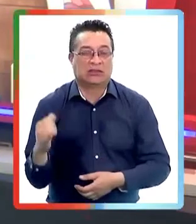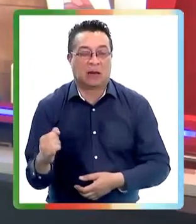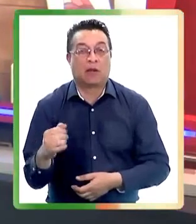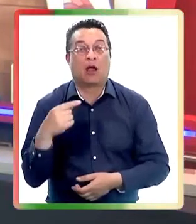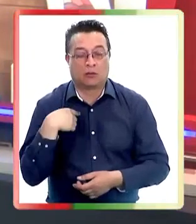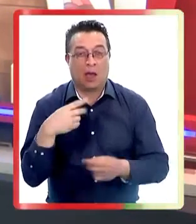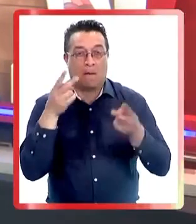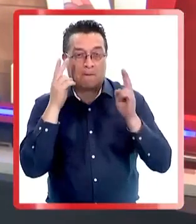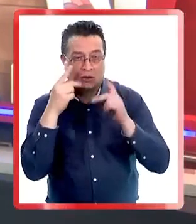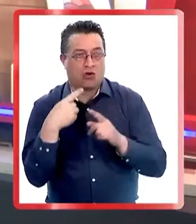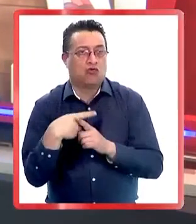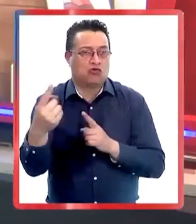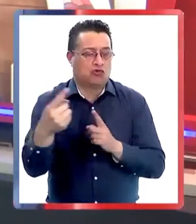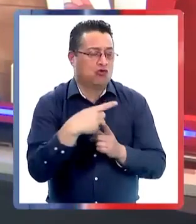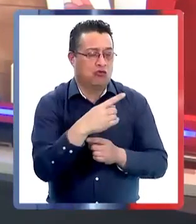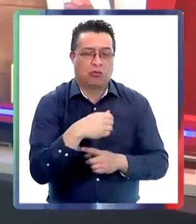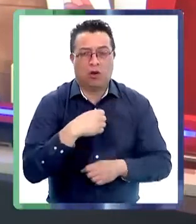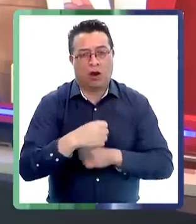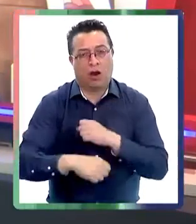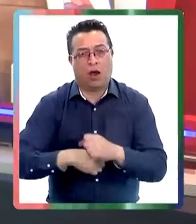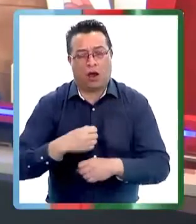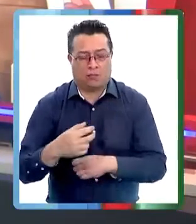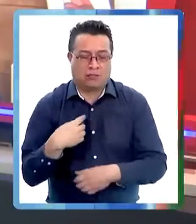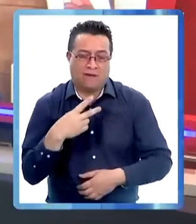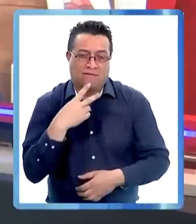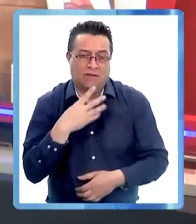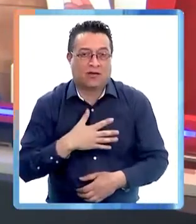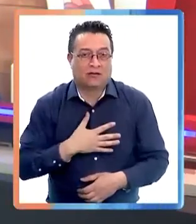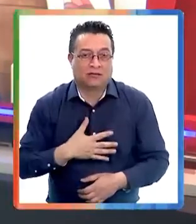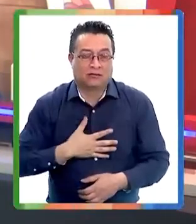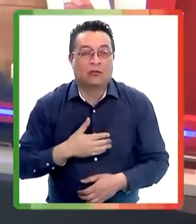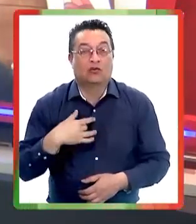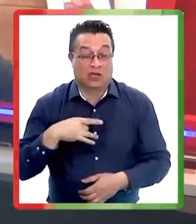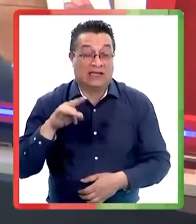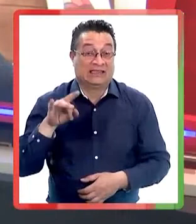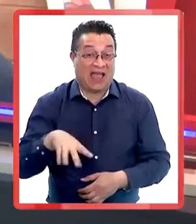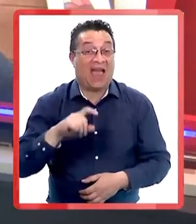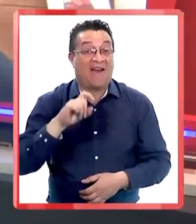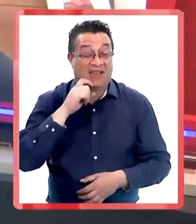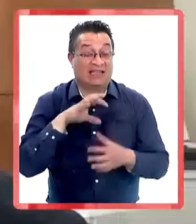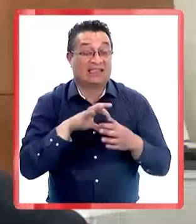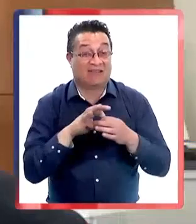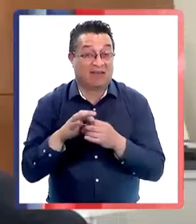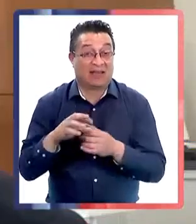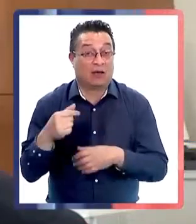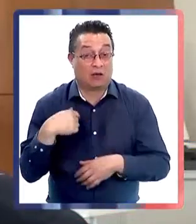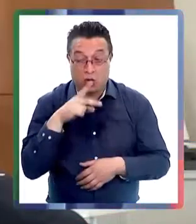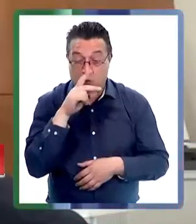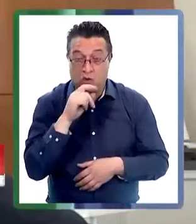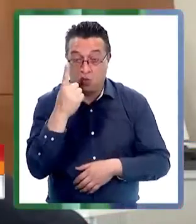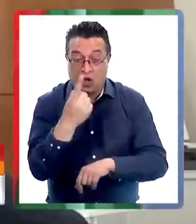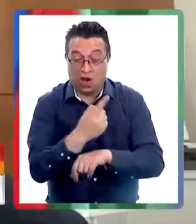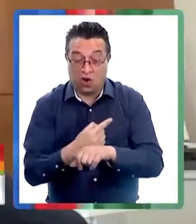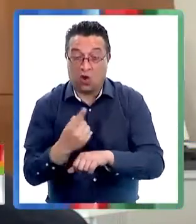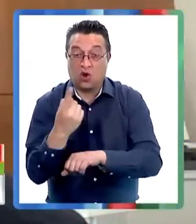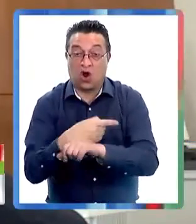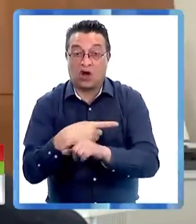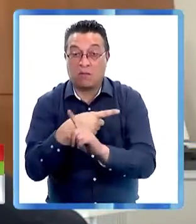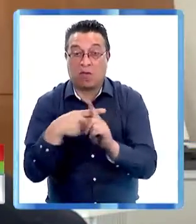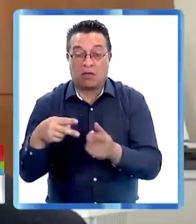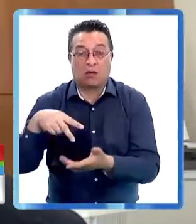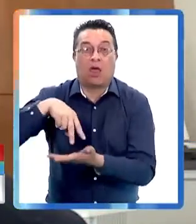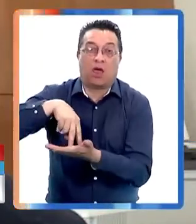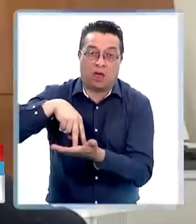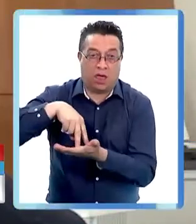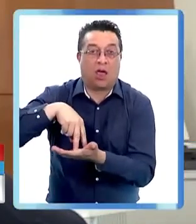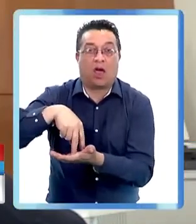cierto he andado en micro muchos años de mi vida, digamos, y sé lo que significa eso. No da lo mismo andar 1 hora y media parado en la